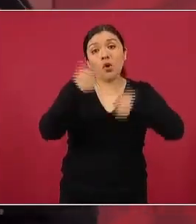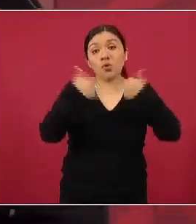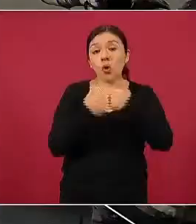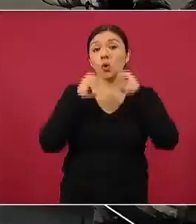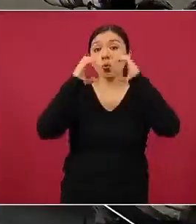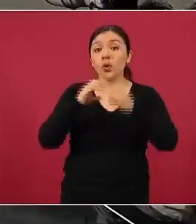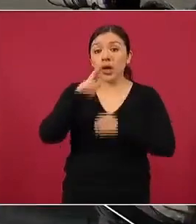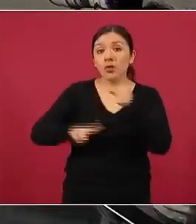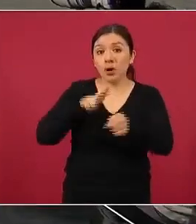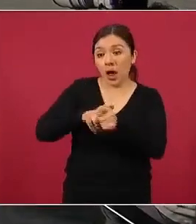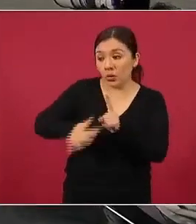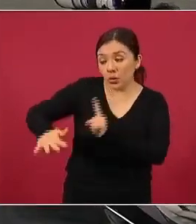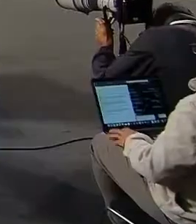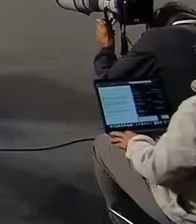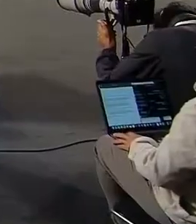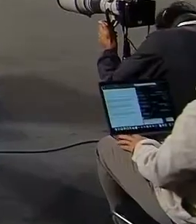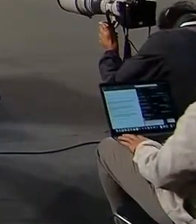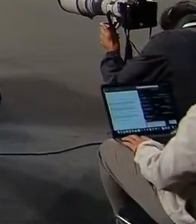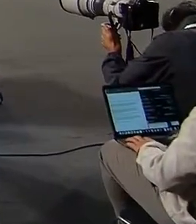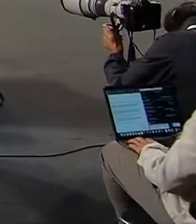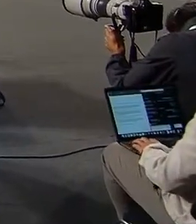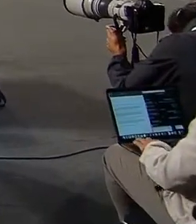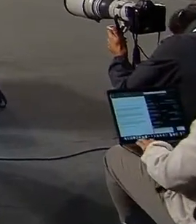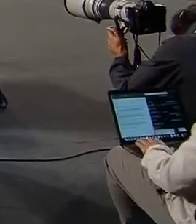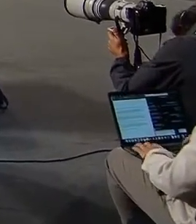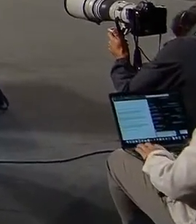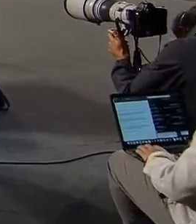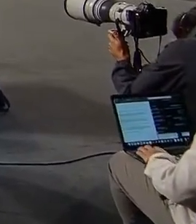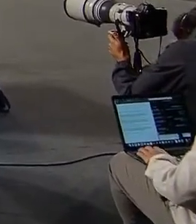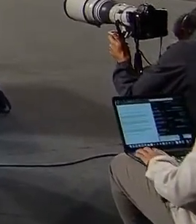cuidando el medio ambiente,